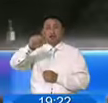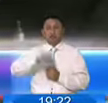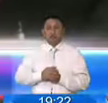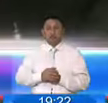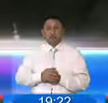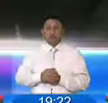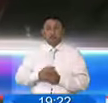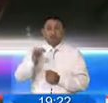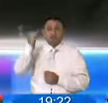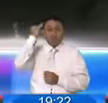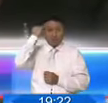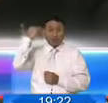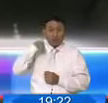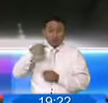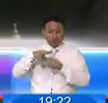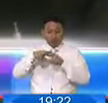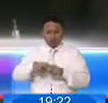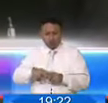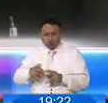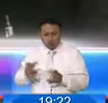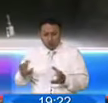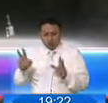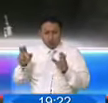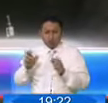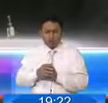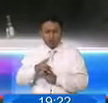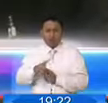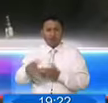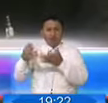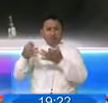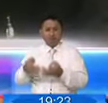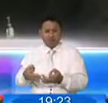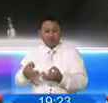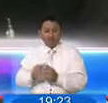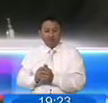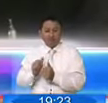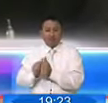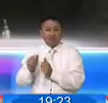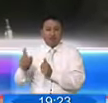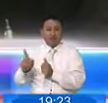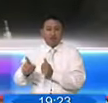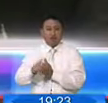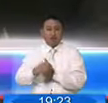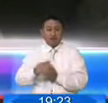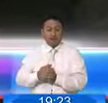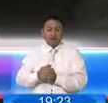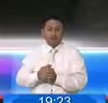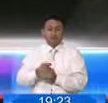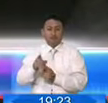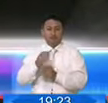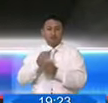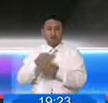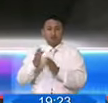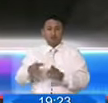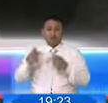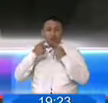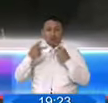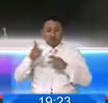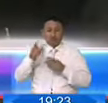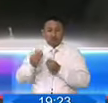seguimiento del caso al cumplimiento de cada una de las atribuciones de los de los funcionarios públicos